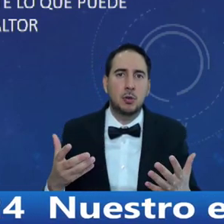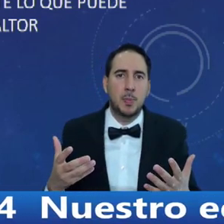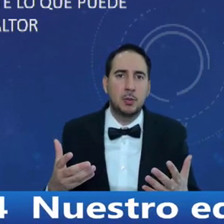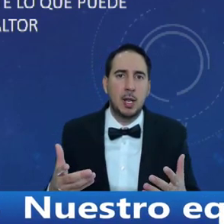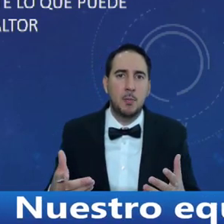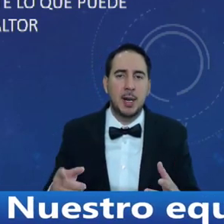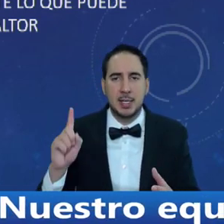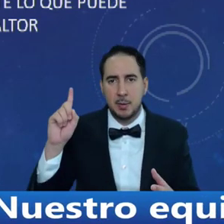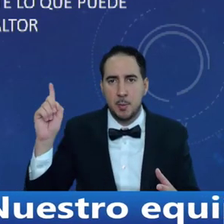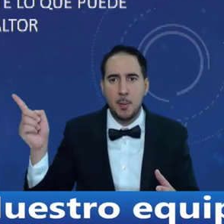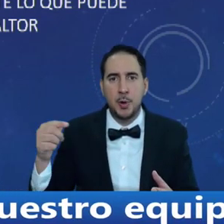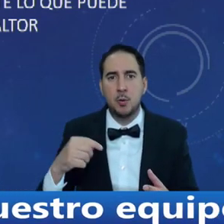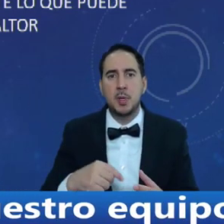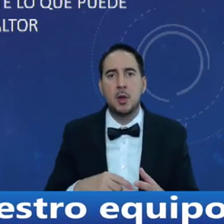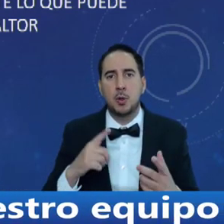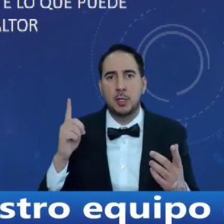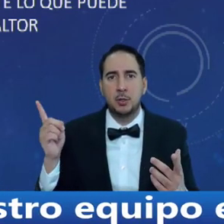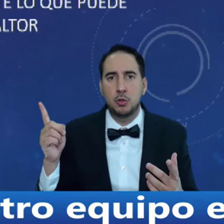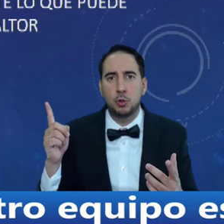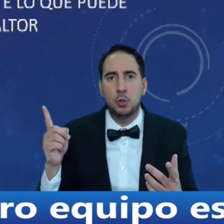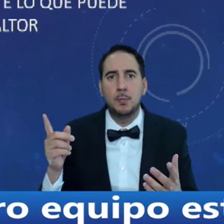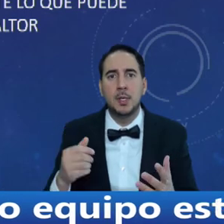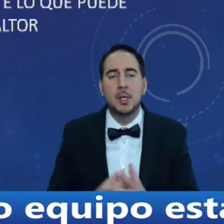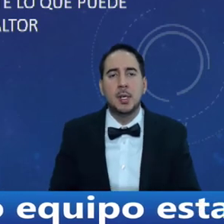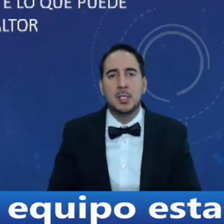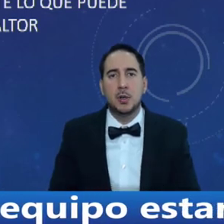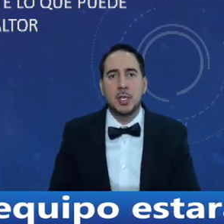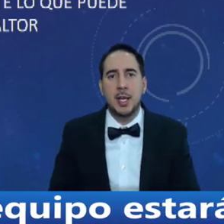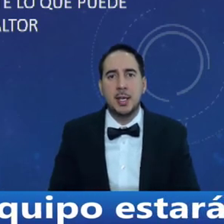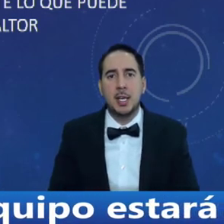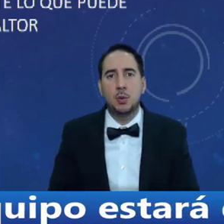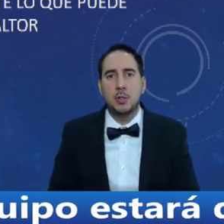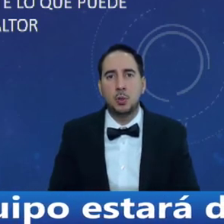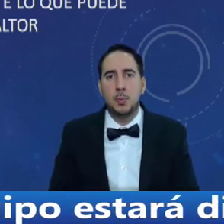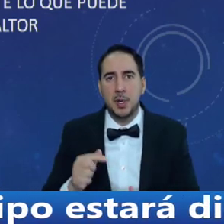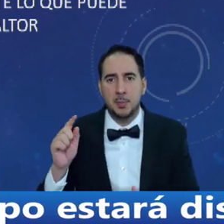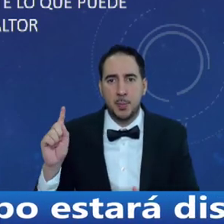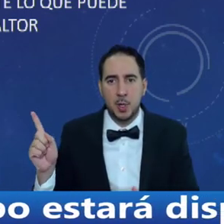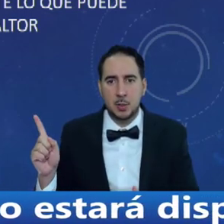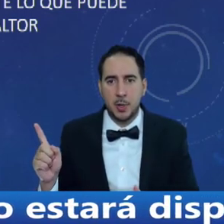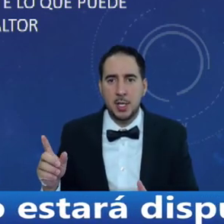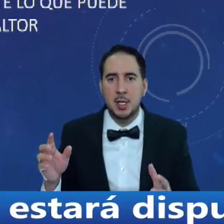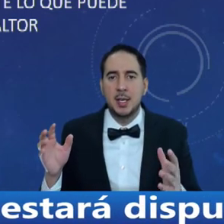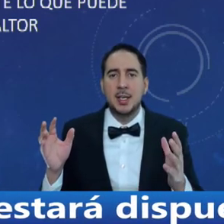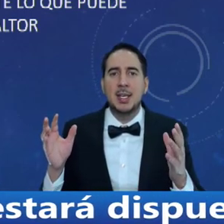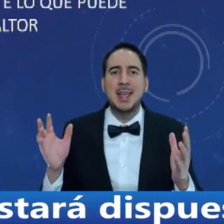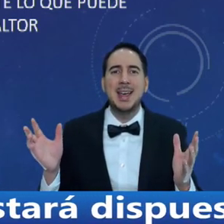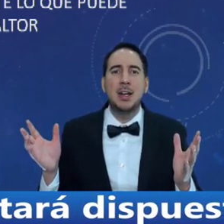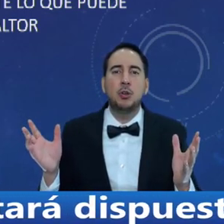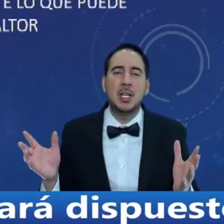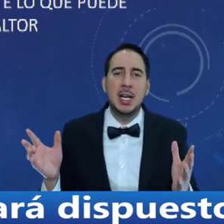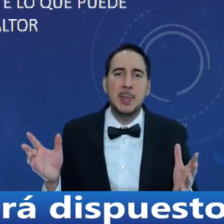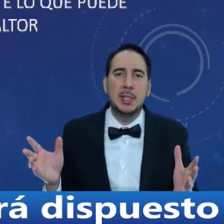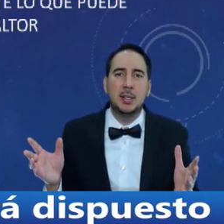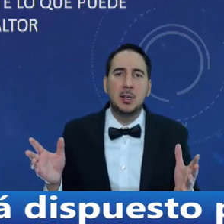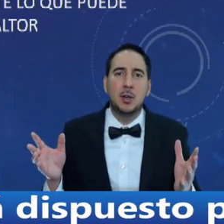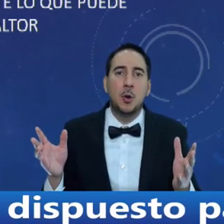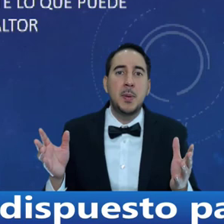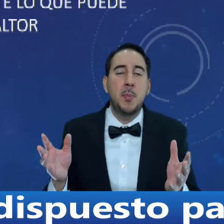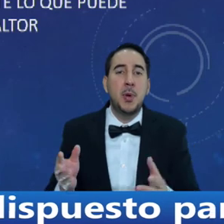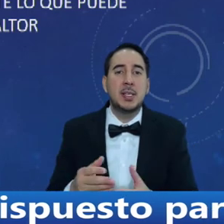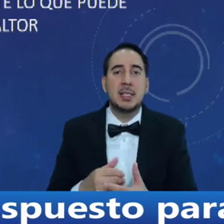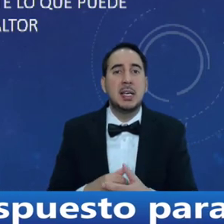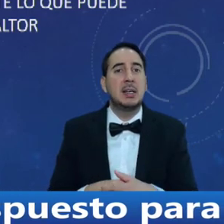el proceso completo de la compra de casa, vamos a poner un video cuando esté esto en YouTube, si no se ha inscrito en YouTube, pues póngase por ahí y es que no tienes límite,